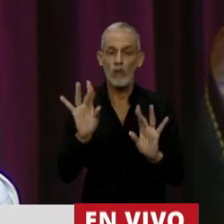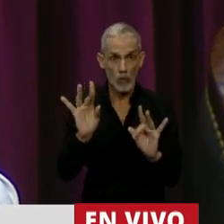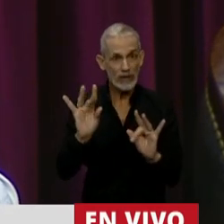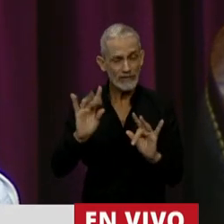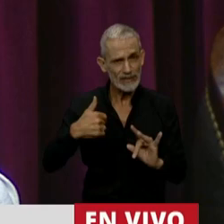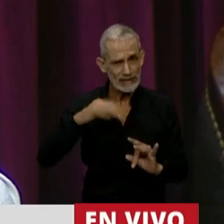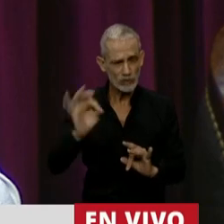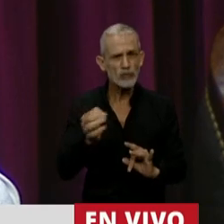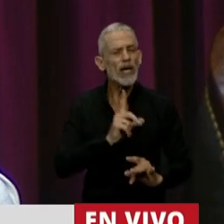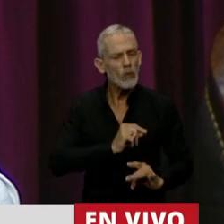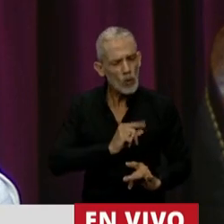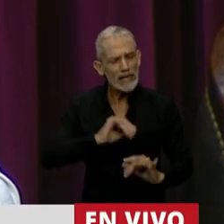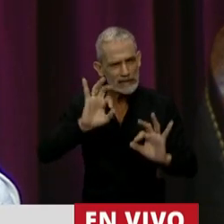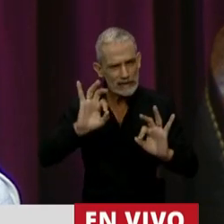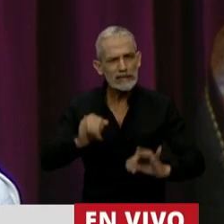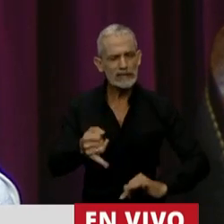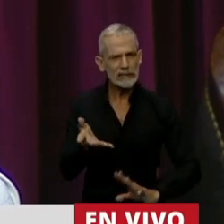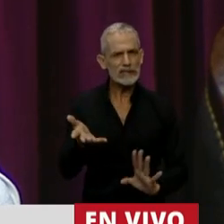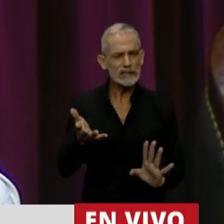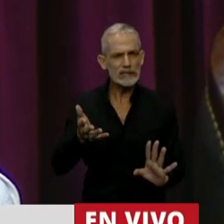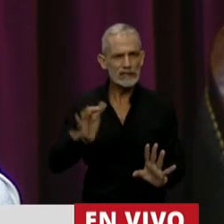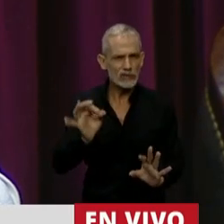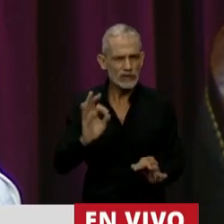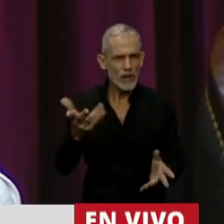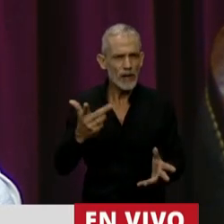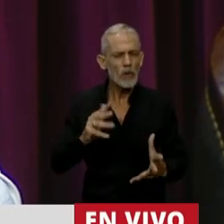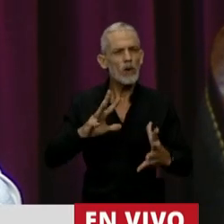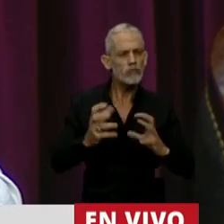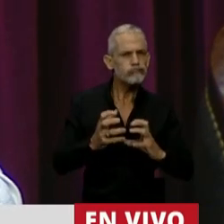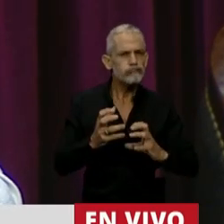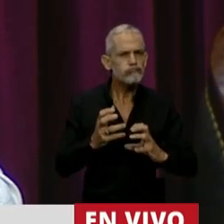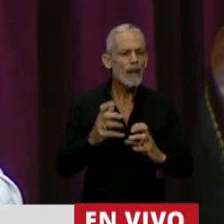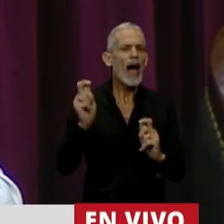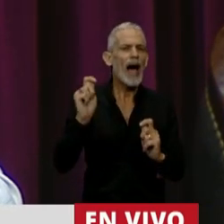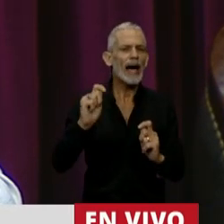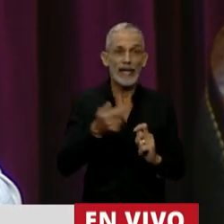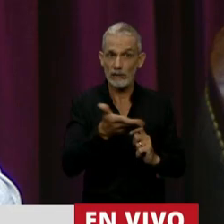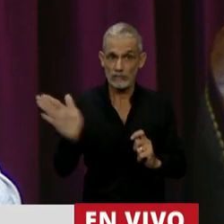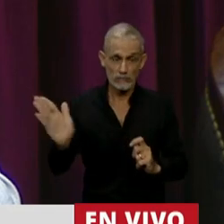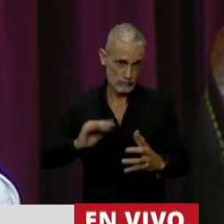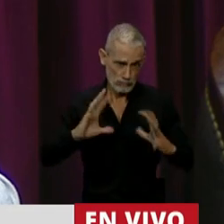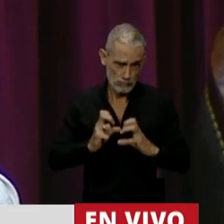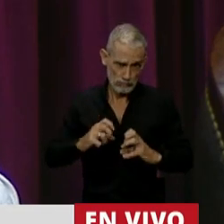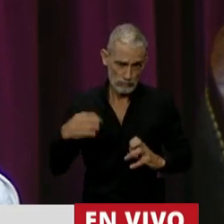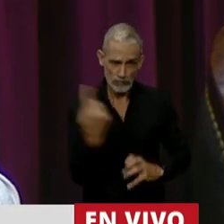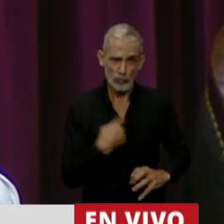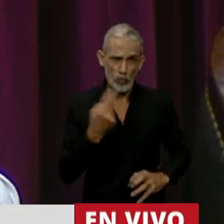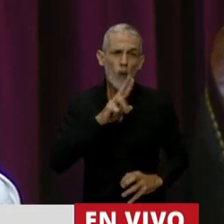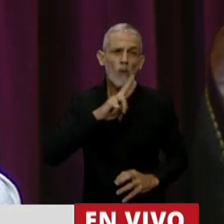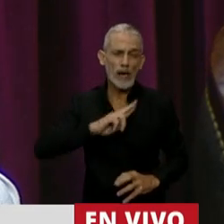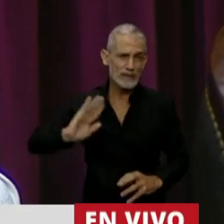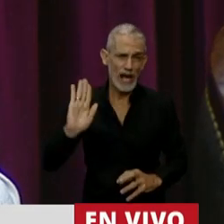difícil, doloroso, que afecta directa o indirectamente, nos ha afectado a todas las